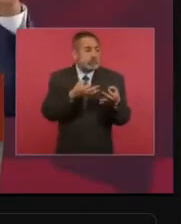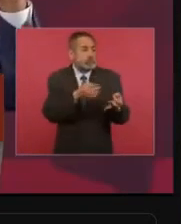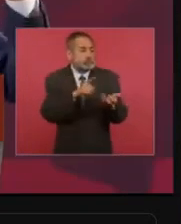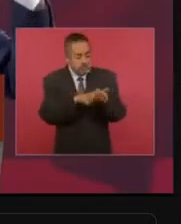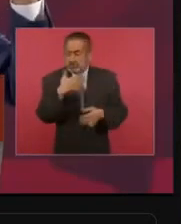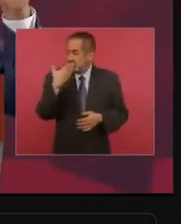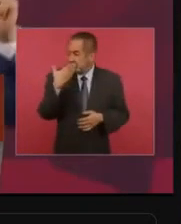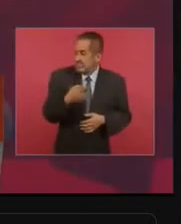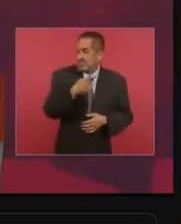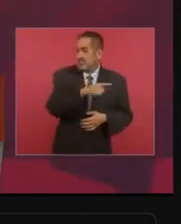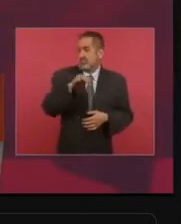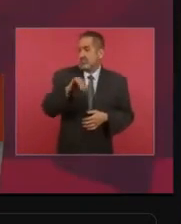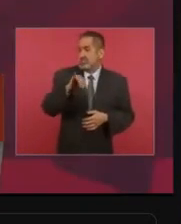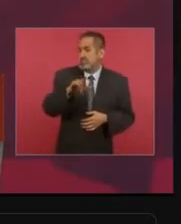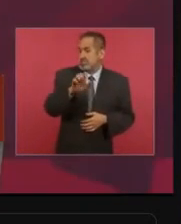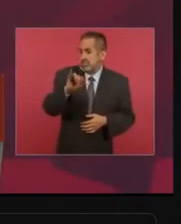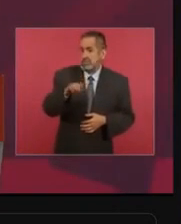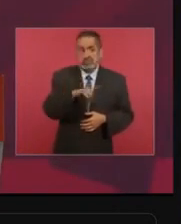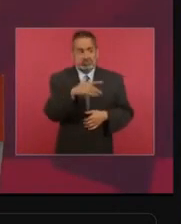mi ley